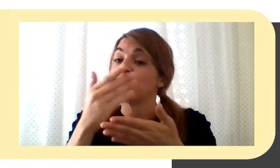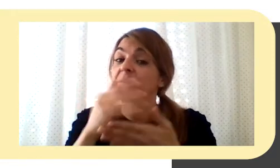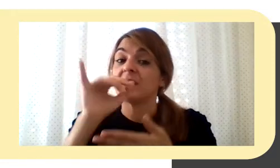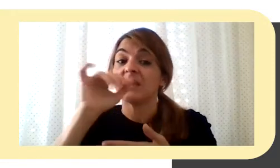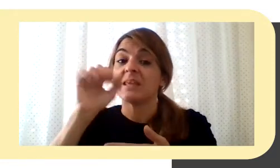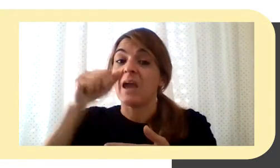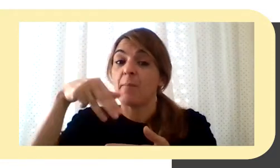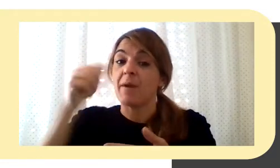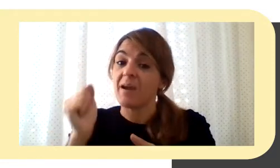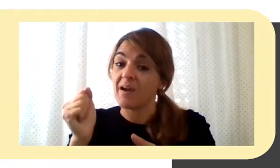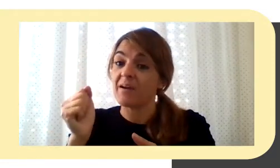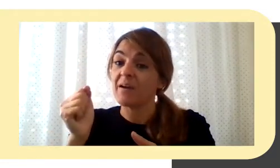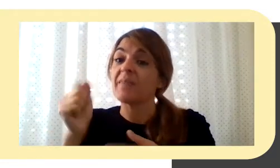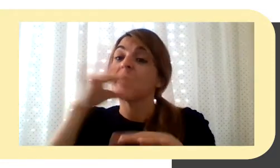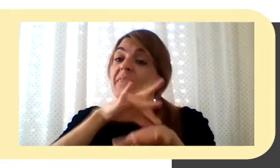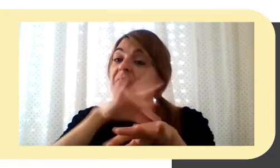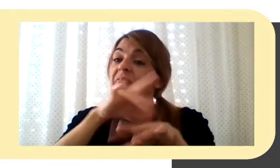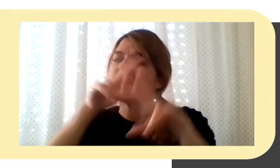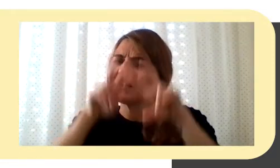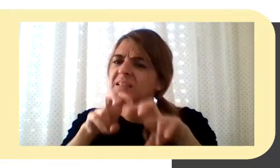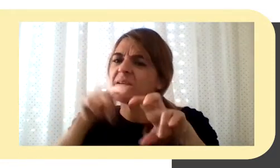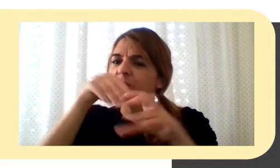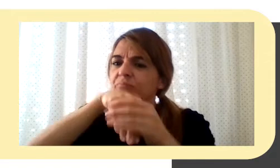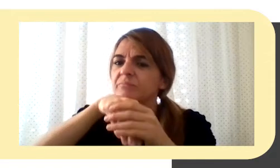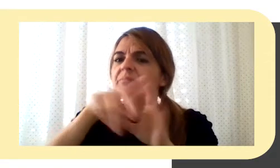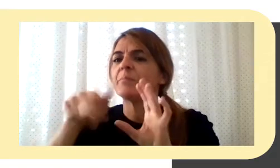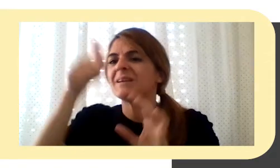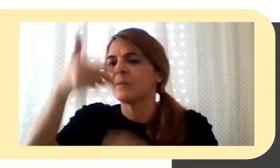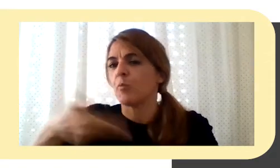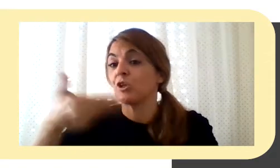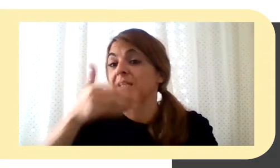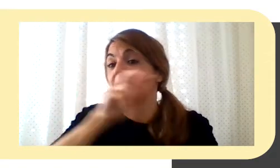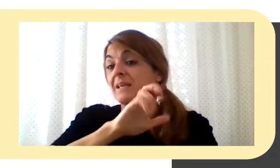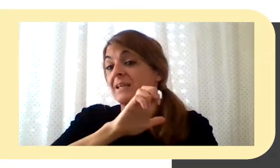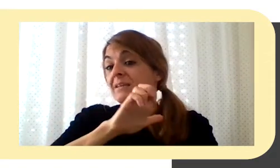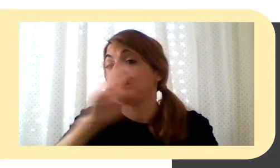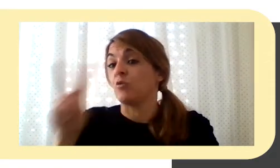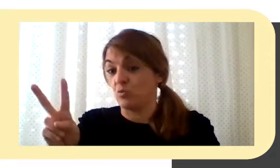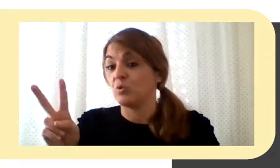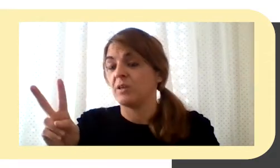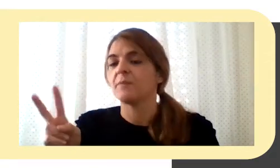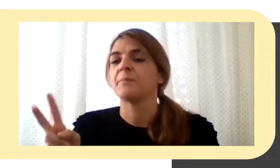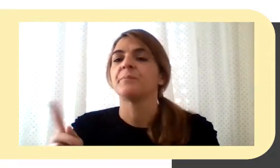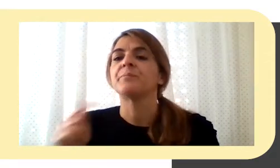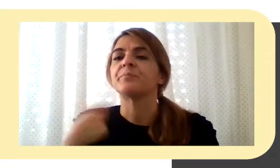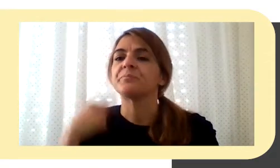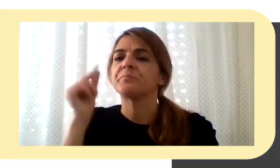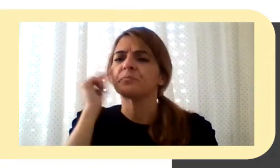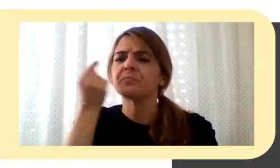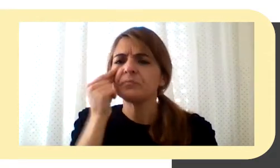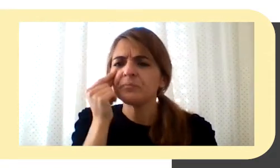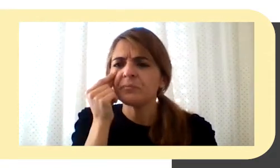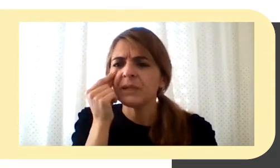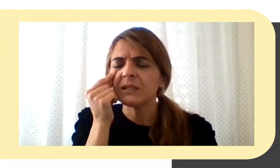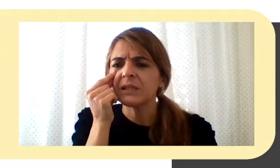la revista de medicina interna más importante que hay, que es la de Estados Unidos. Me entero que este autor decía, está muy bien que la